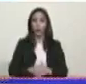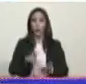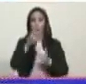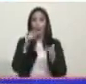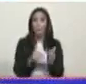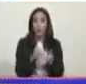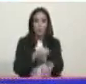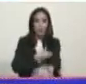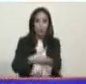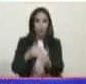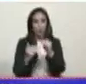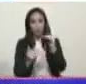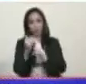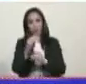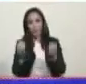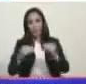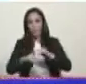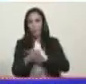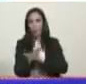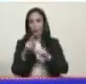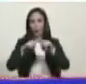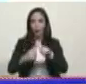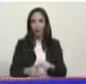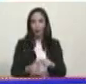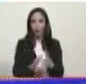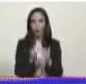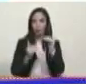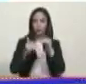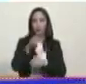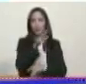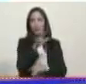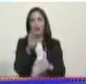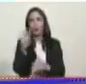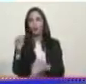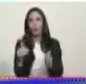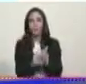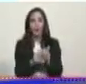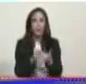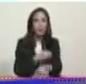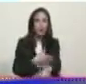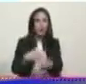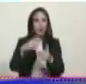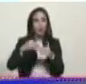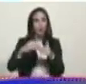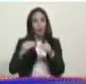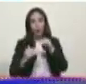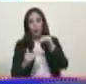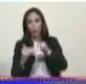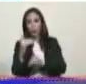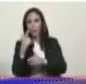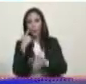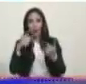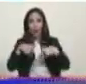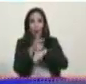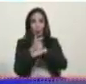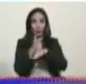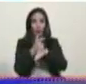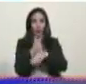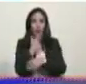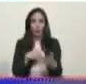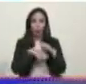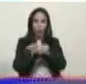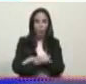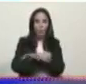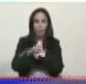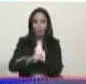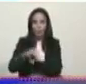mil millones aproximadamente, William, ¿verdad? 3, 4 mil millones de dólares que el Estado sacaba para comprar los